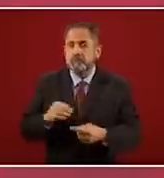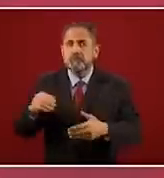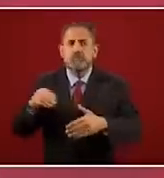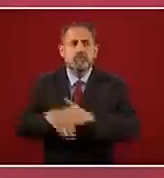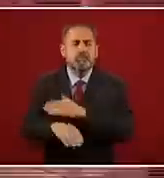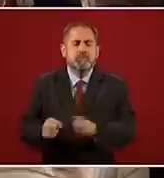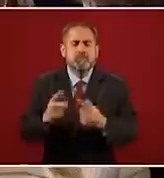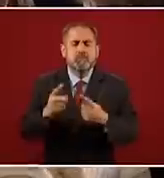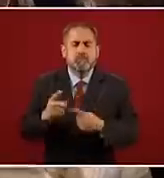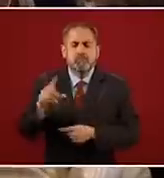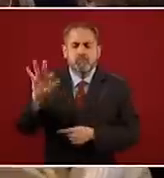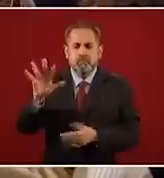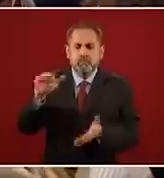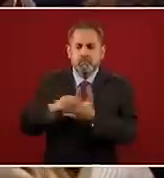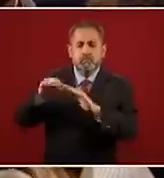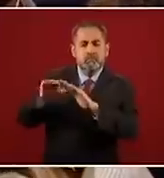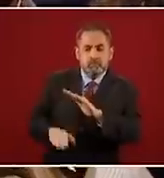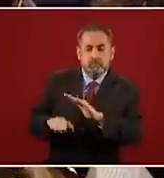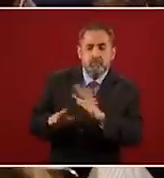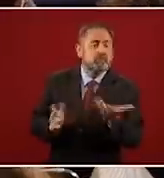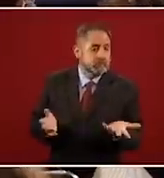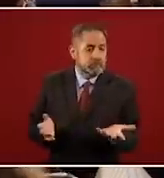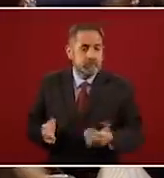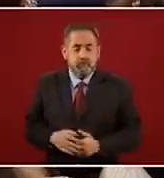está en menos de 40 mil.